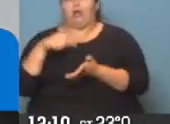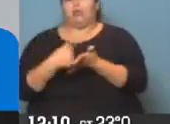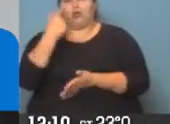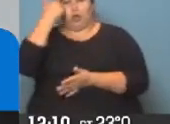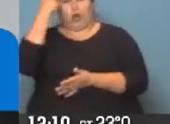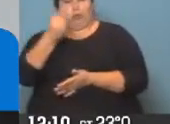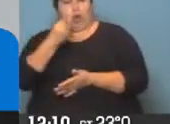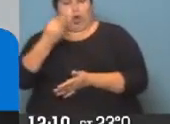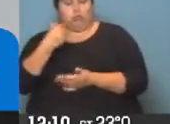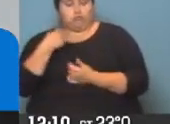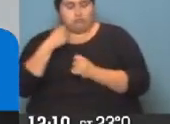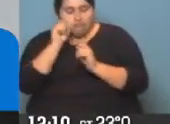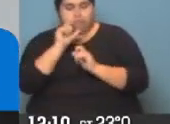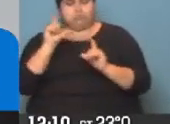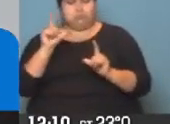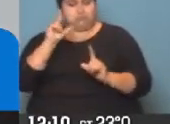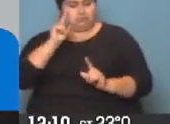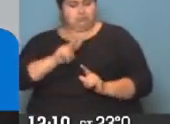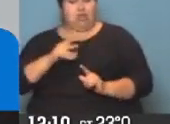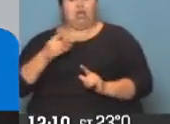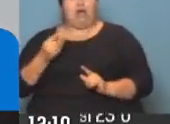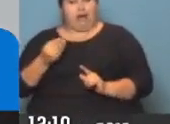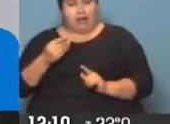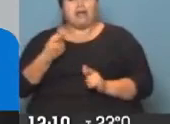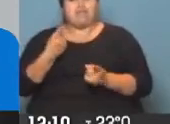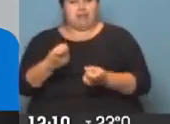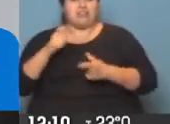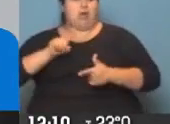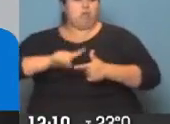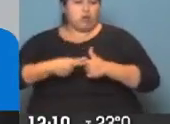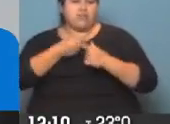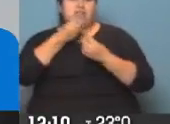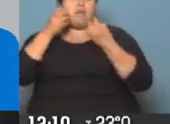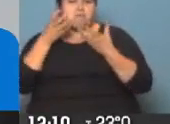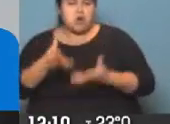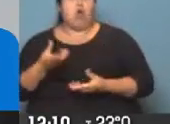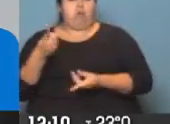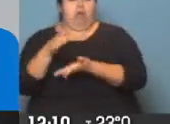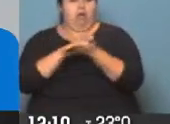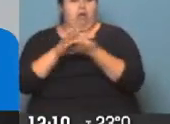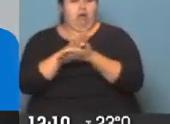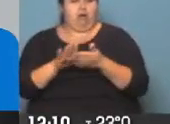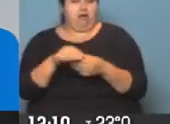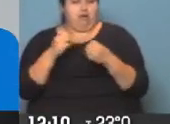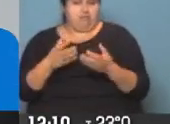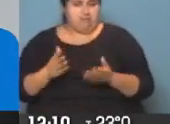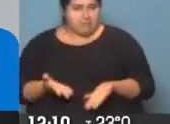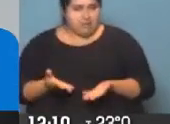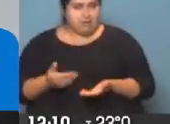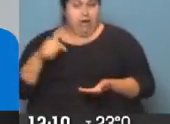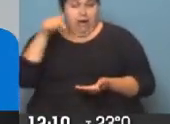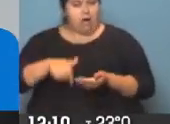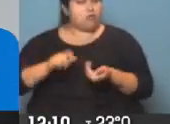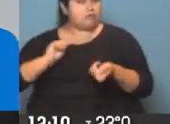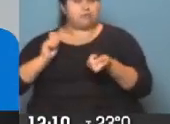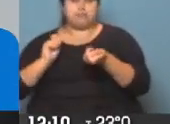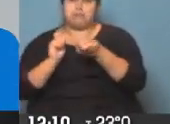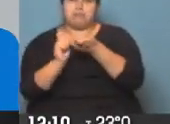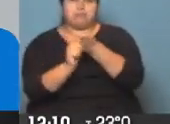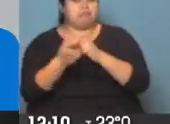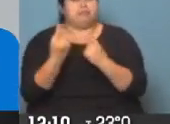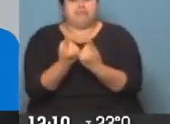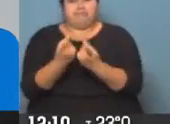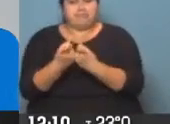nos alerta, porque requiere de políticas específicas para poder revertir esta situación, que si no lo revertimos ahora, y esto ya lo venimos